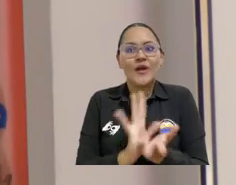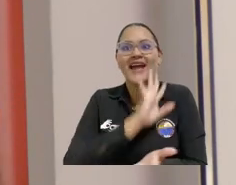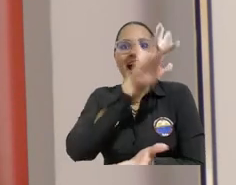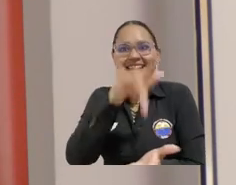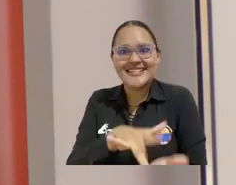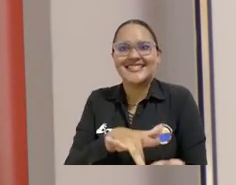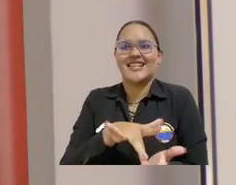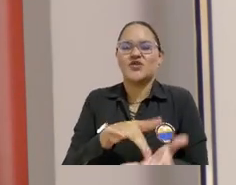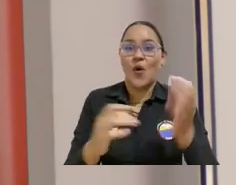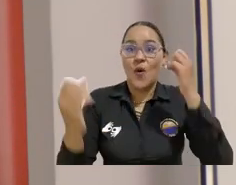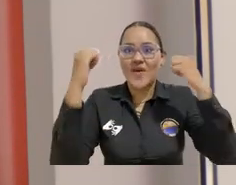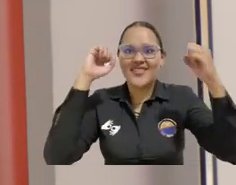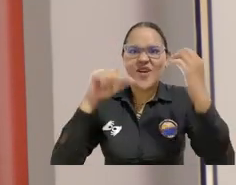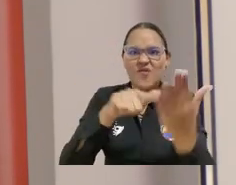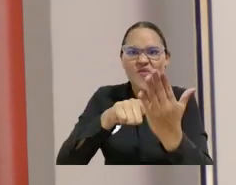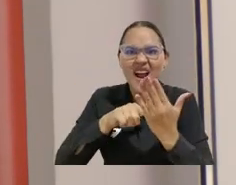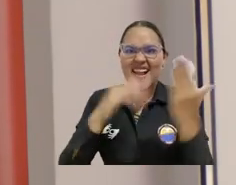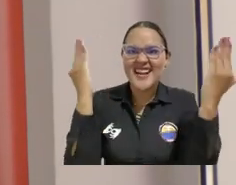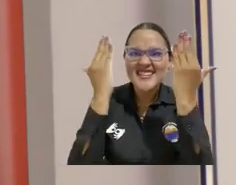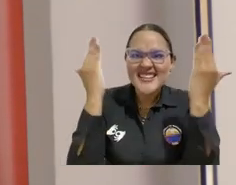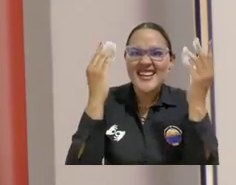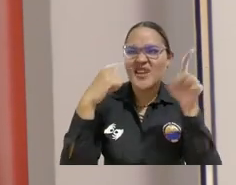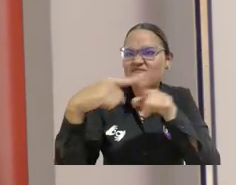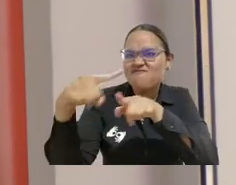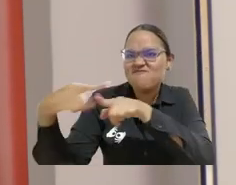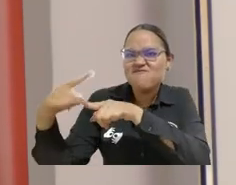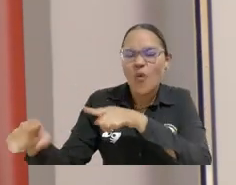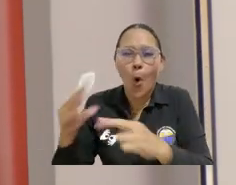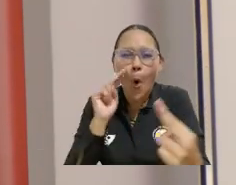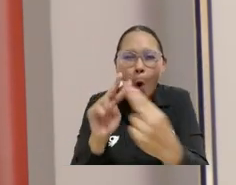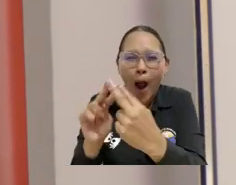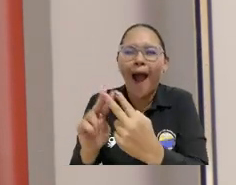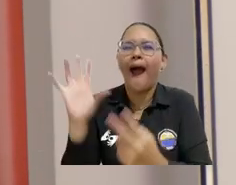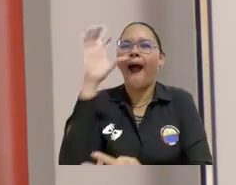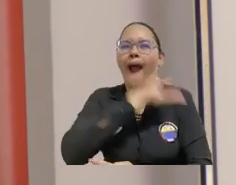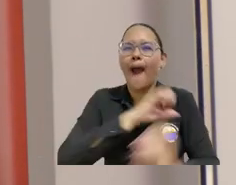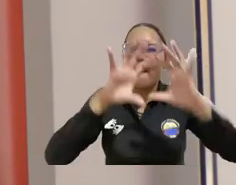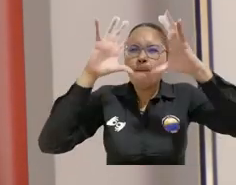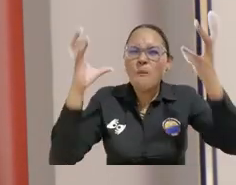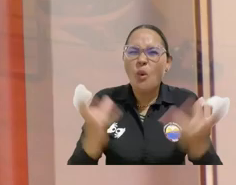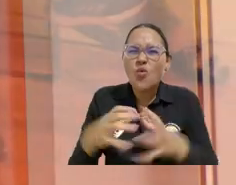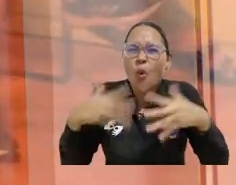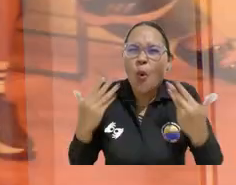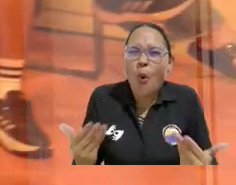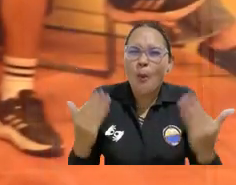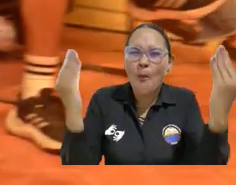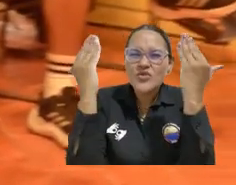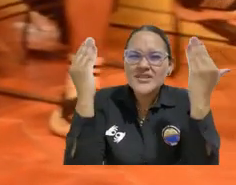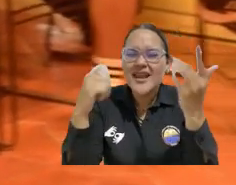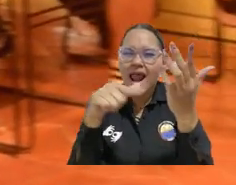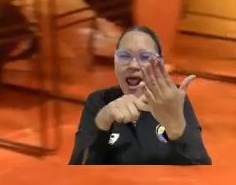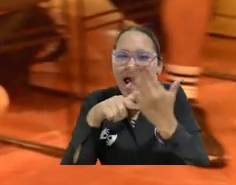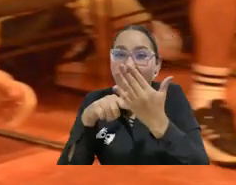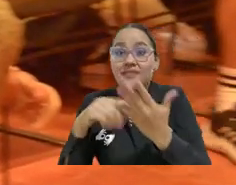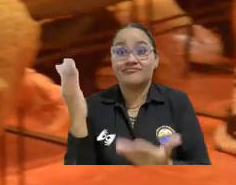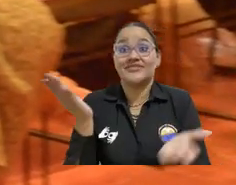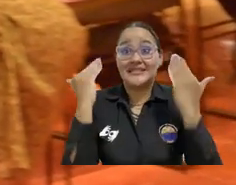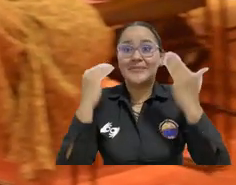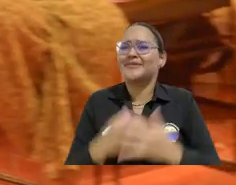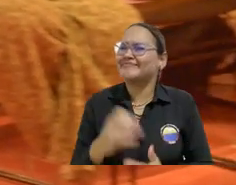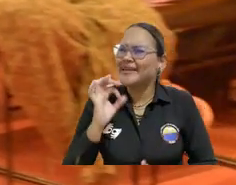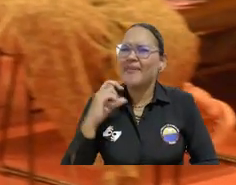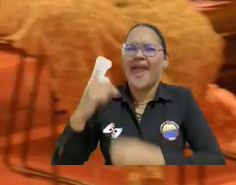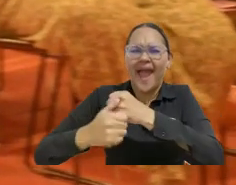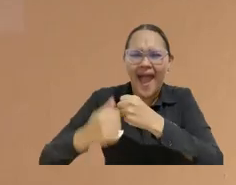porque es esa gran oportunidad que tienen para ver cine de otras partes del mundo, para conocer otros lugares. Creo que el cine cumple ese